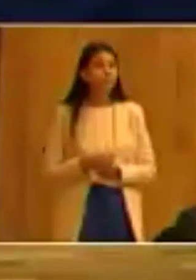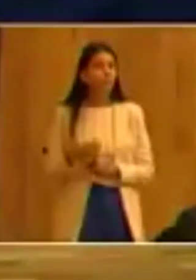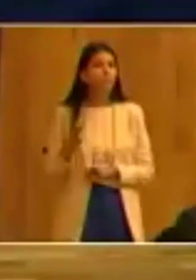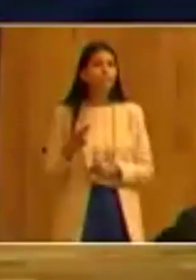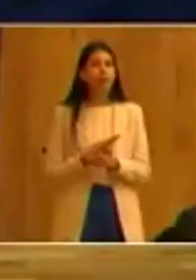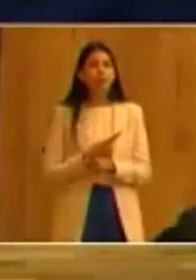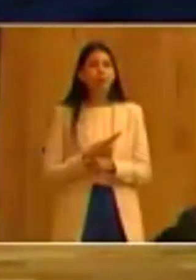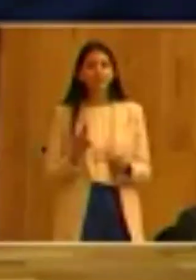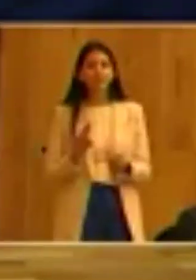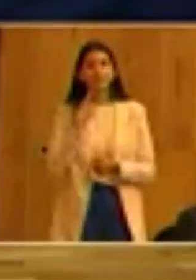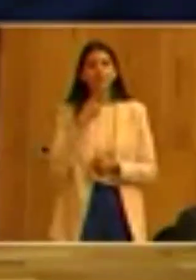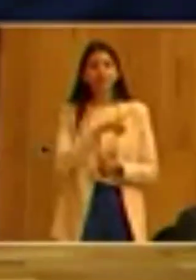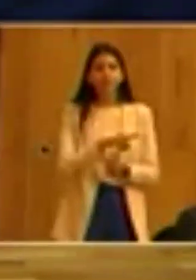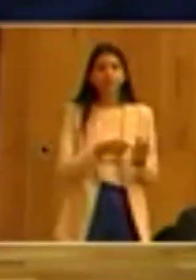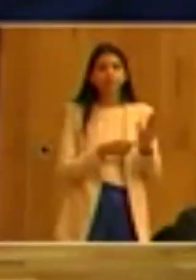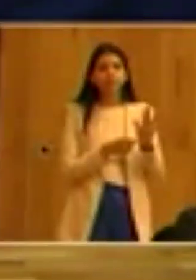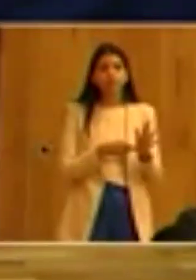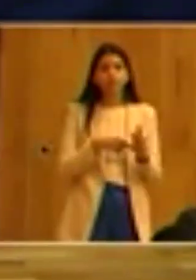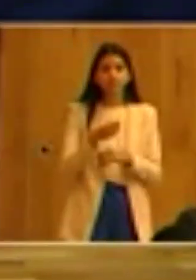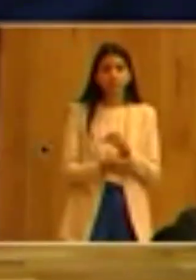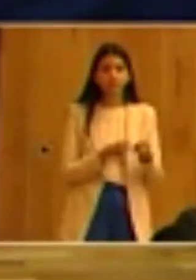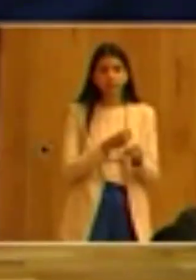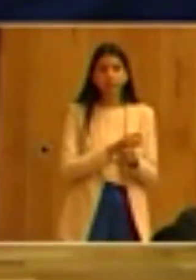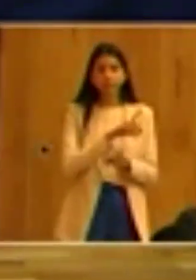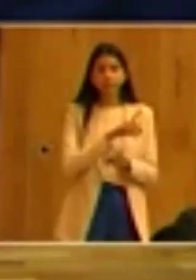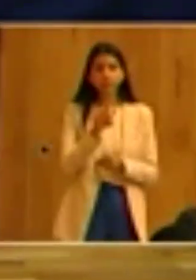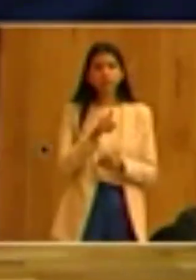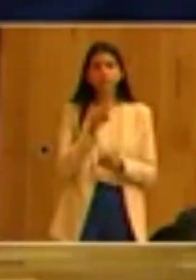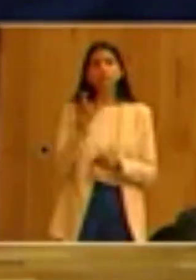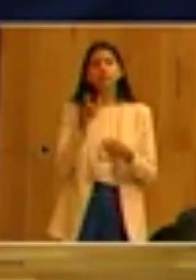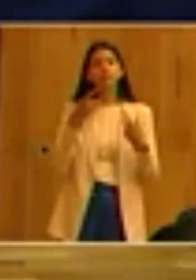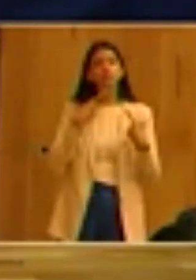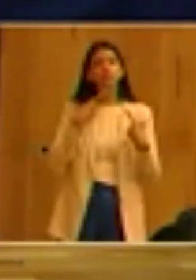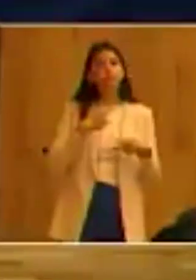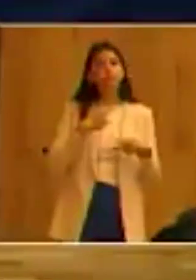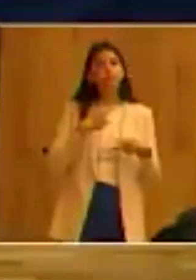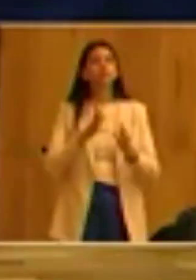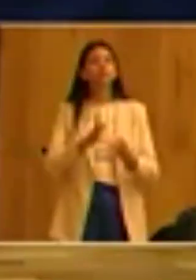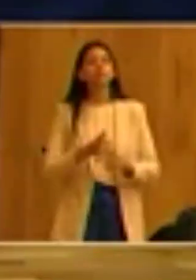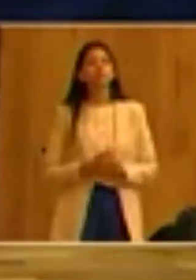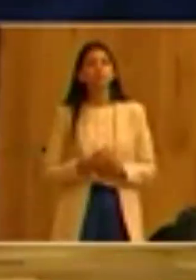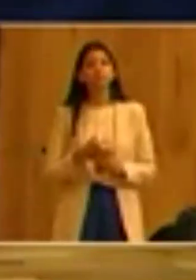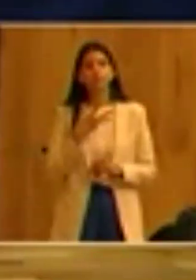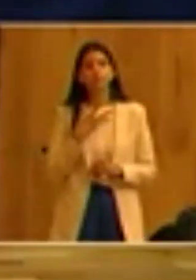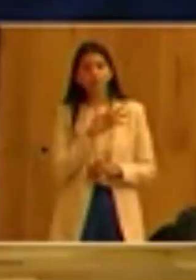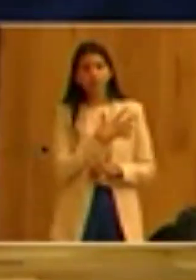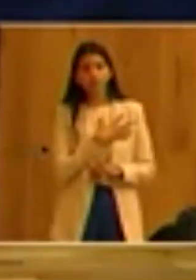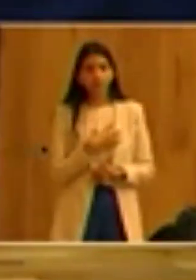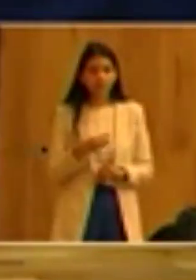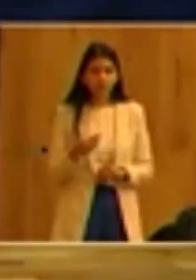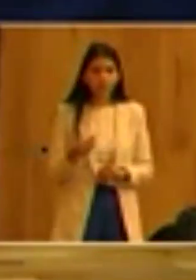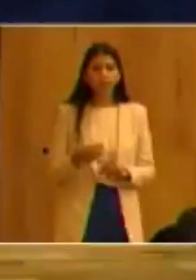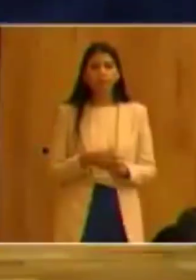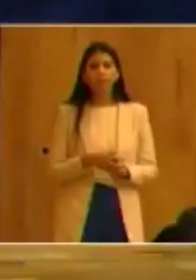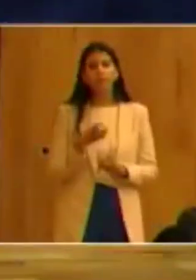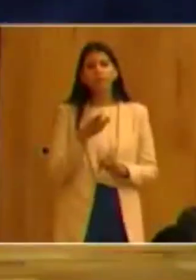y la denuncia se presenta muchos años después, incluso cuando la persona ya tuvo hijos. ¿Qué, en